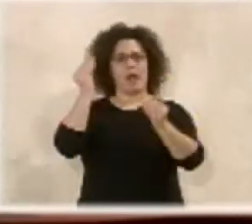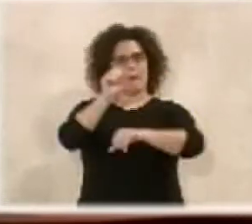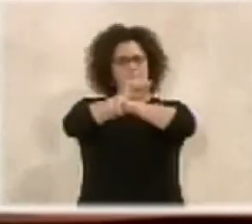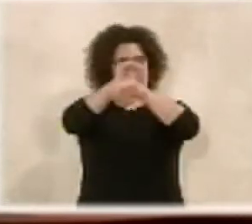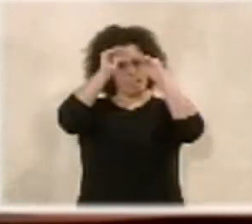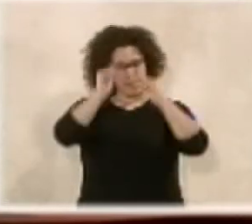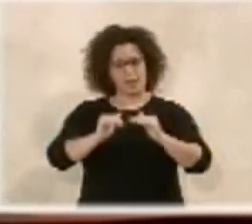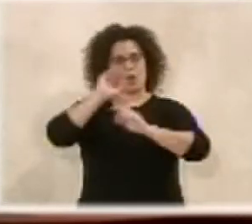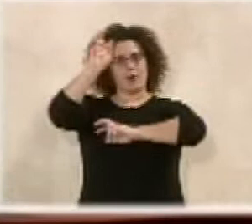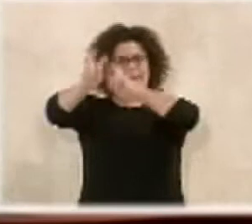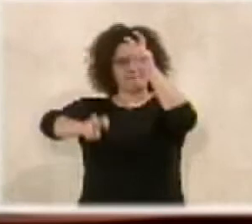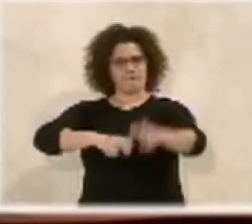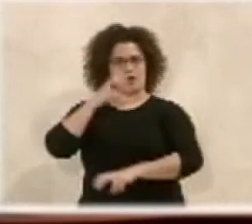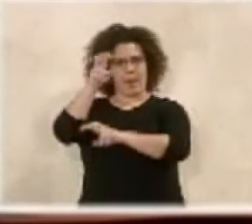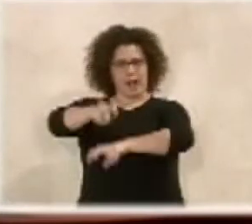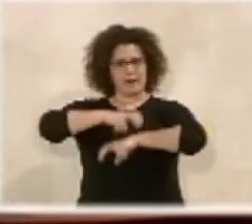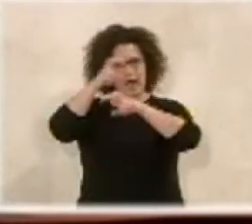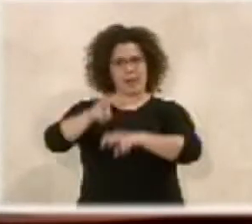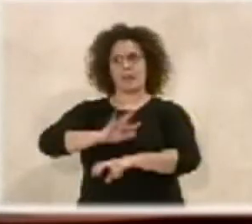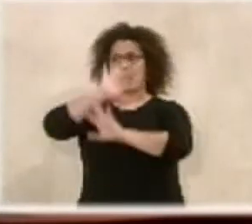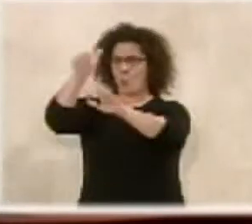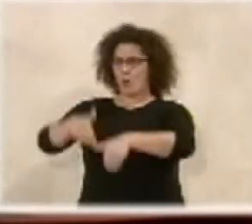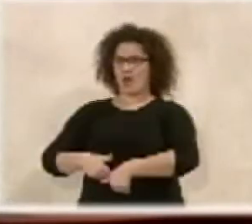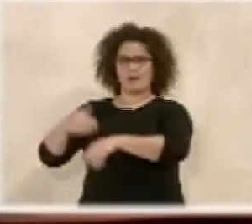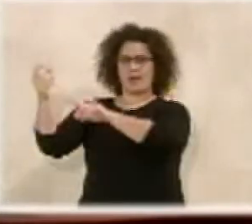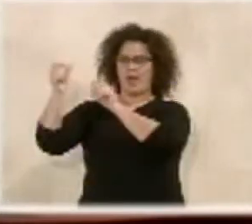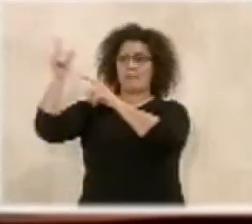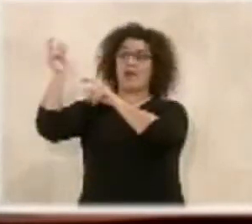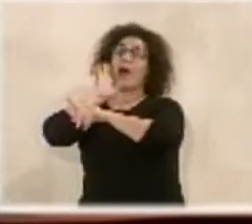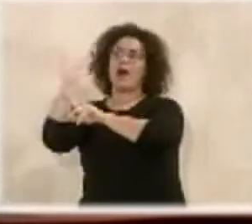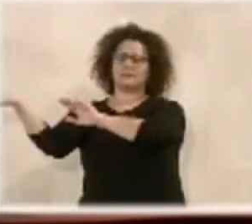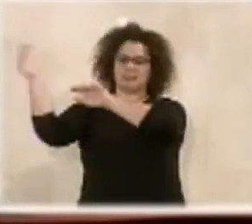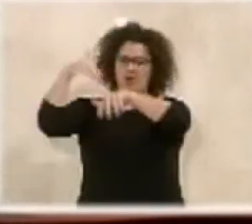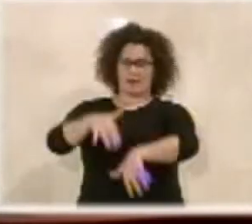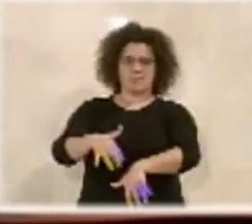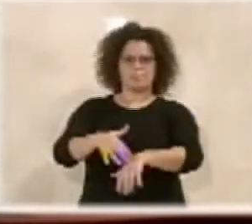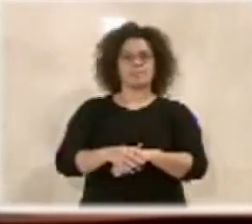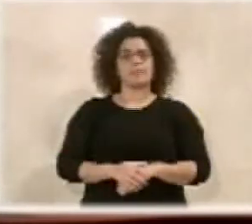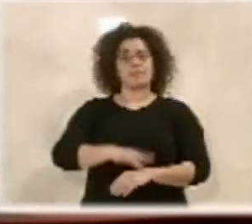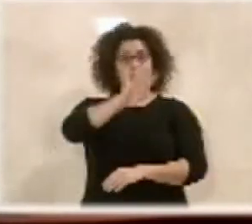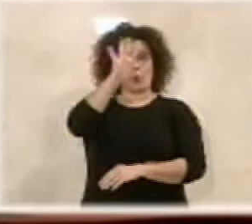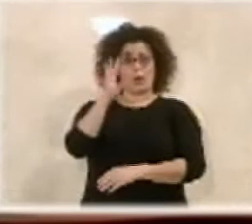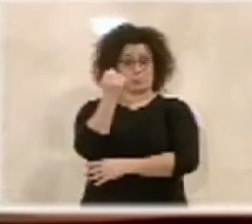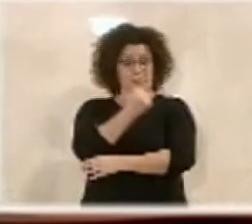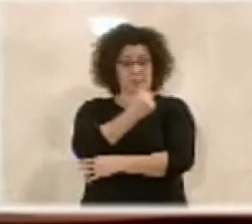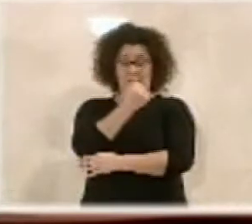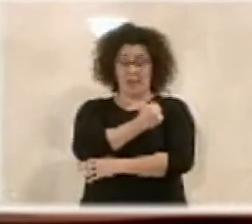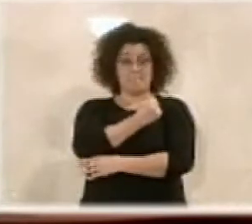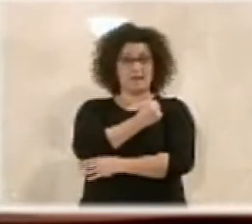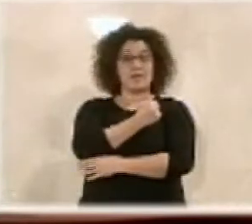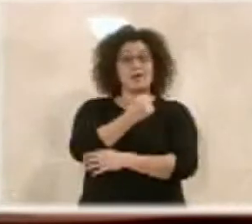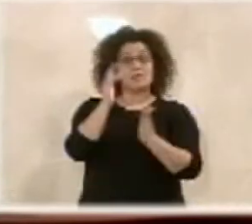reforma agraria y la vuelta de los emigrantes, entre otros. Sin un 4 de diciembre, difícilmente hubiera habido